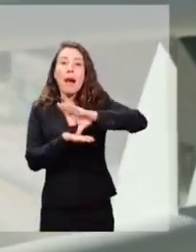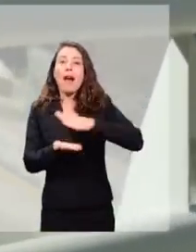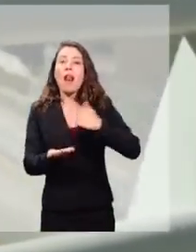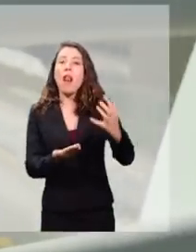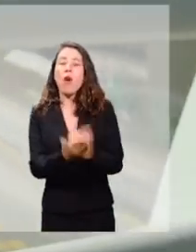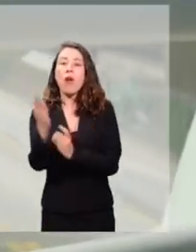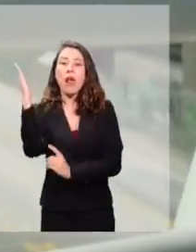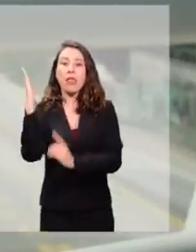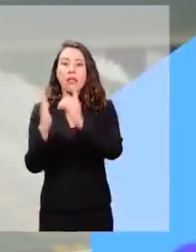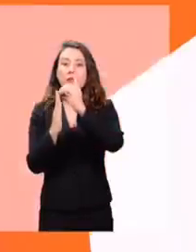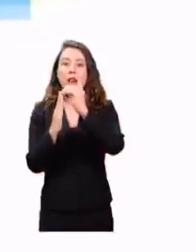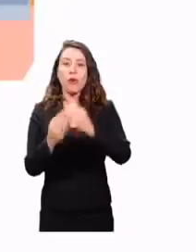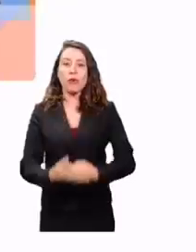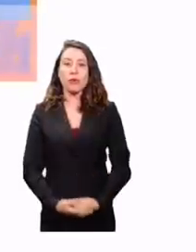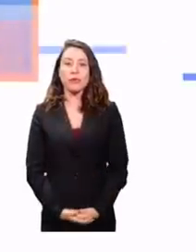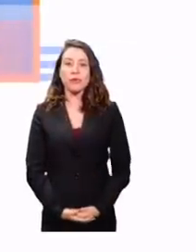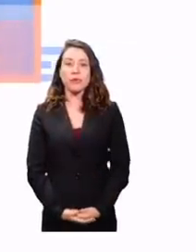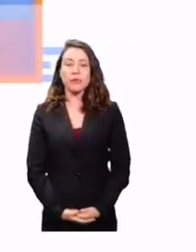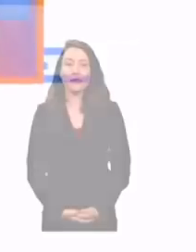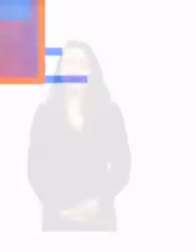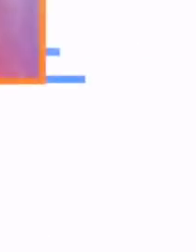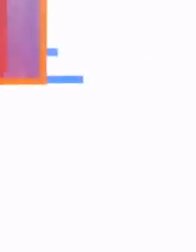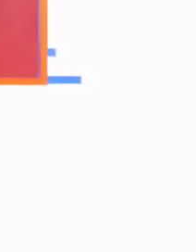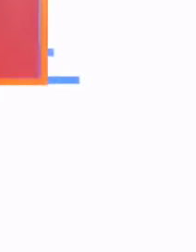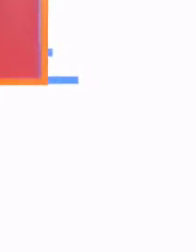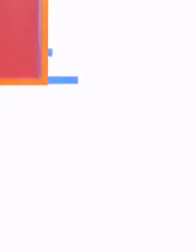fundamental de cualquier país que pretenda llegar al desarrollo.